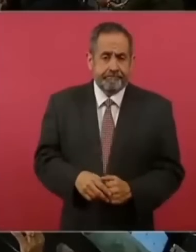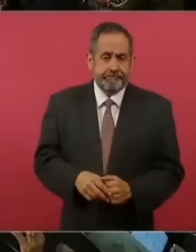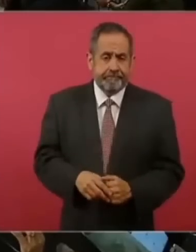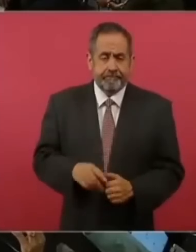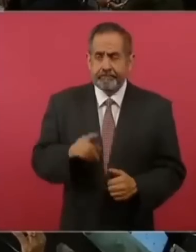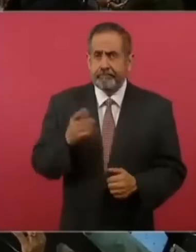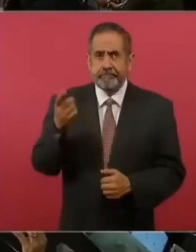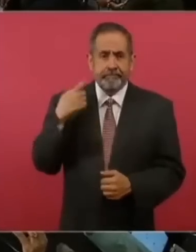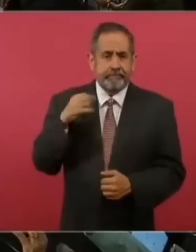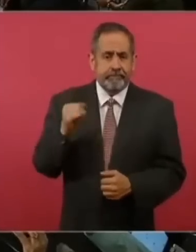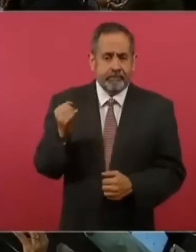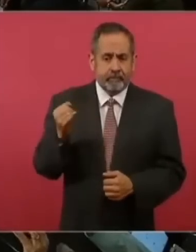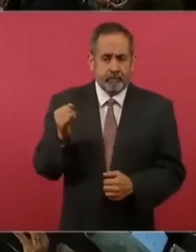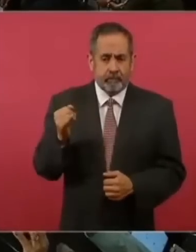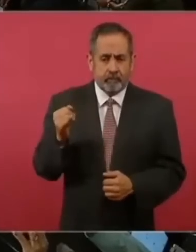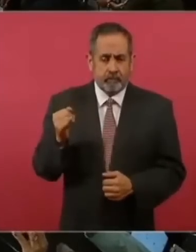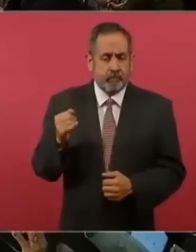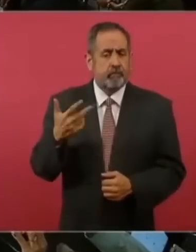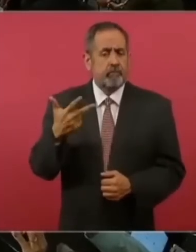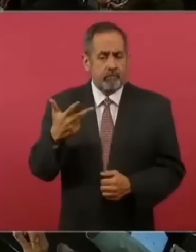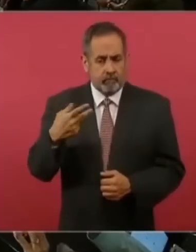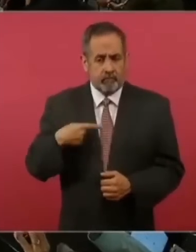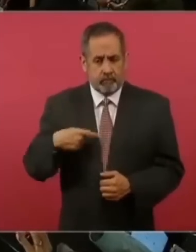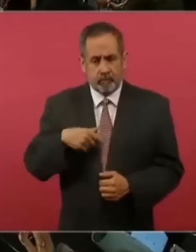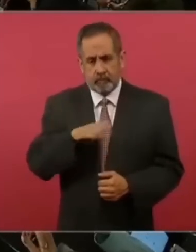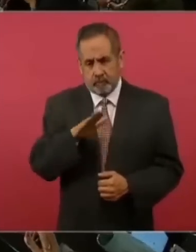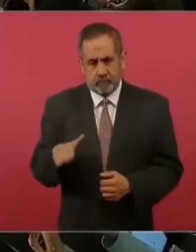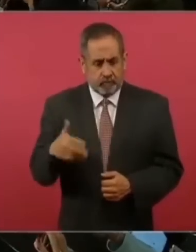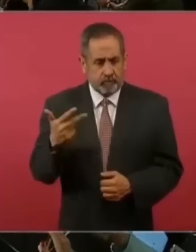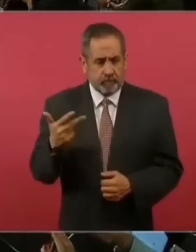en junio, que es